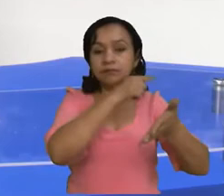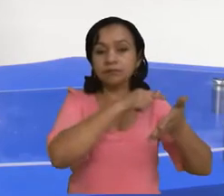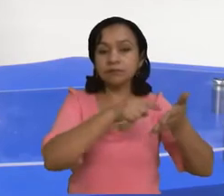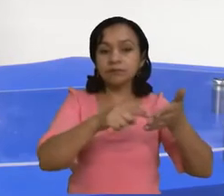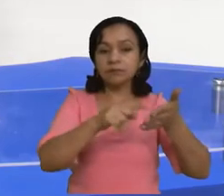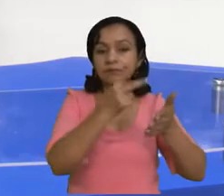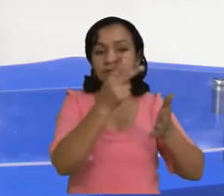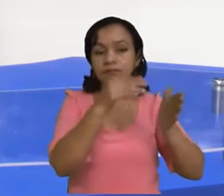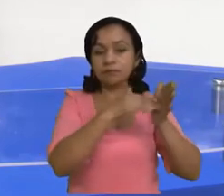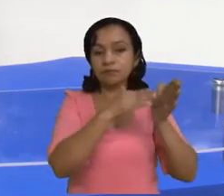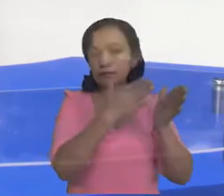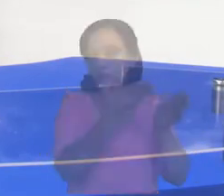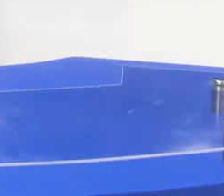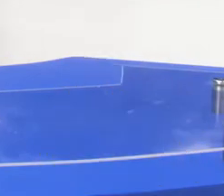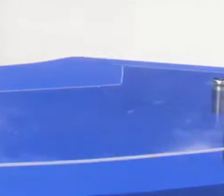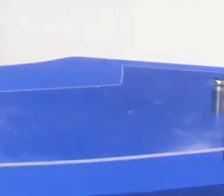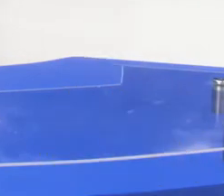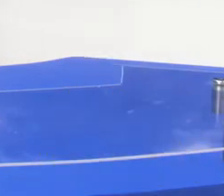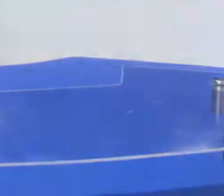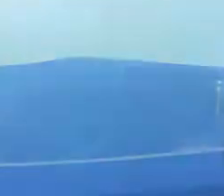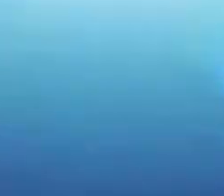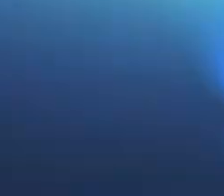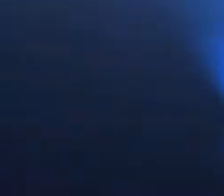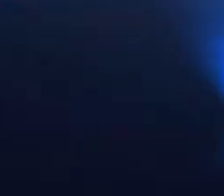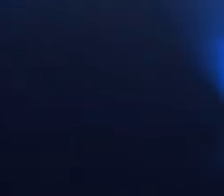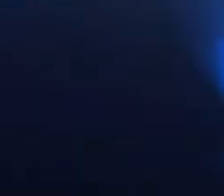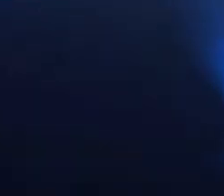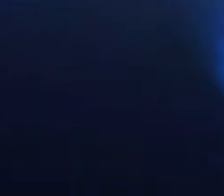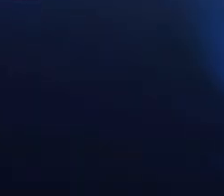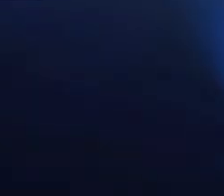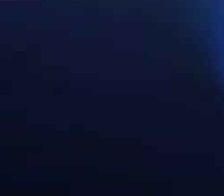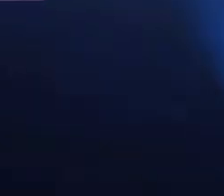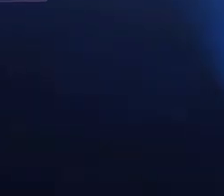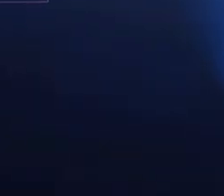año 2019. Veamos.